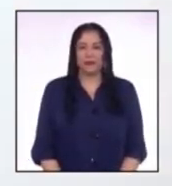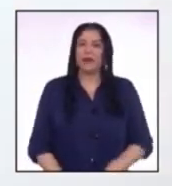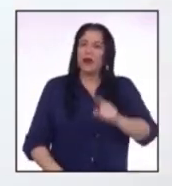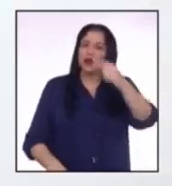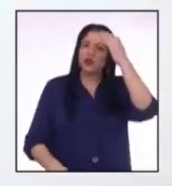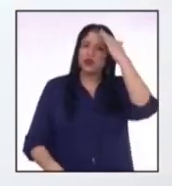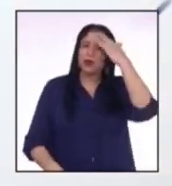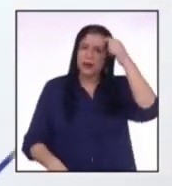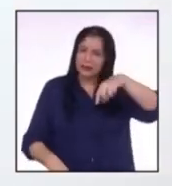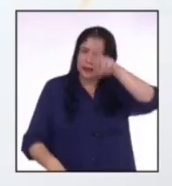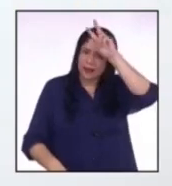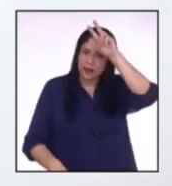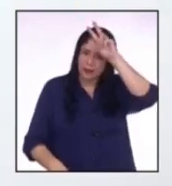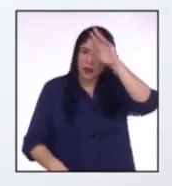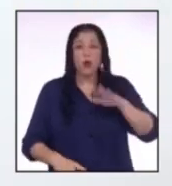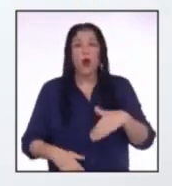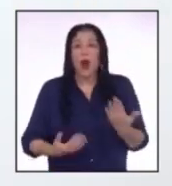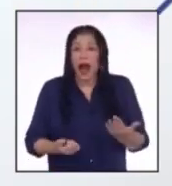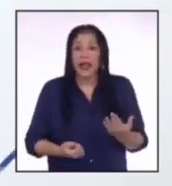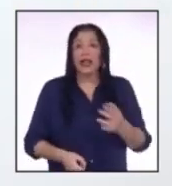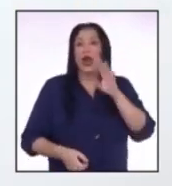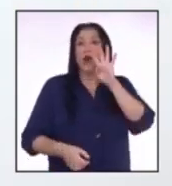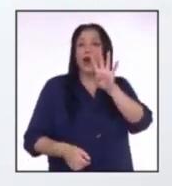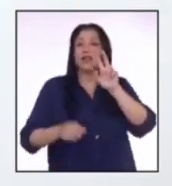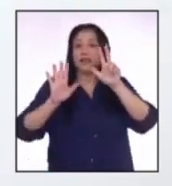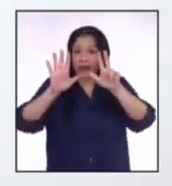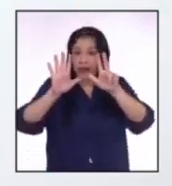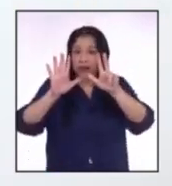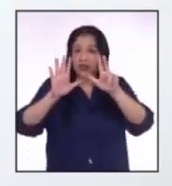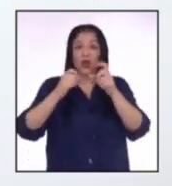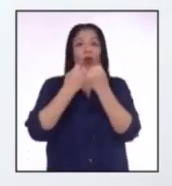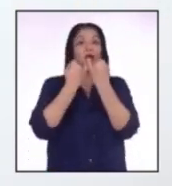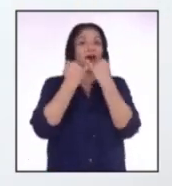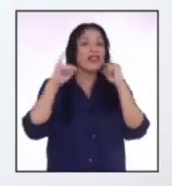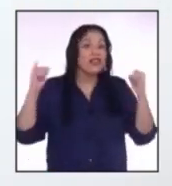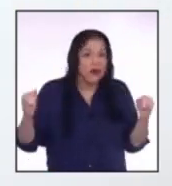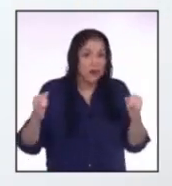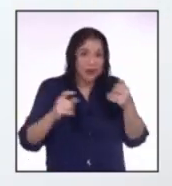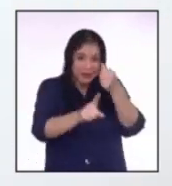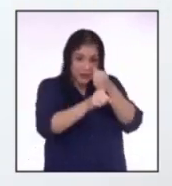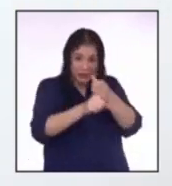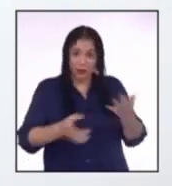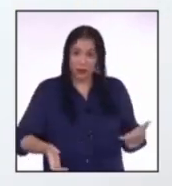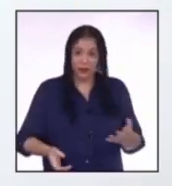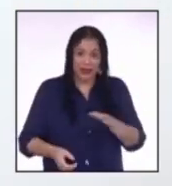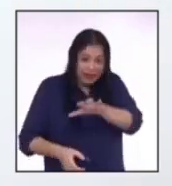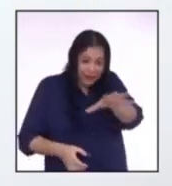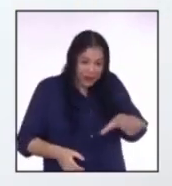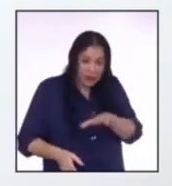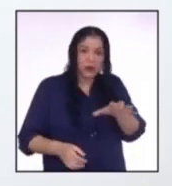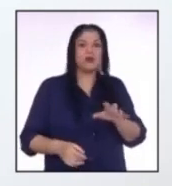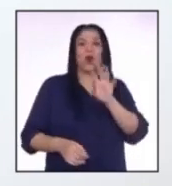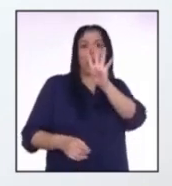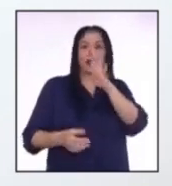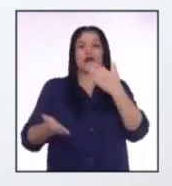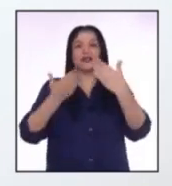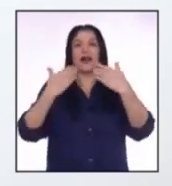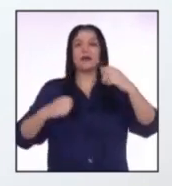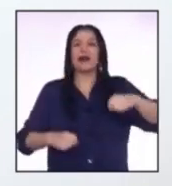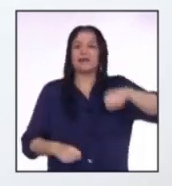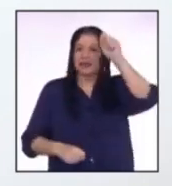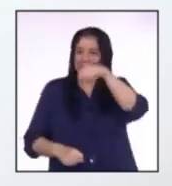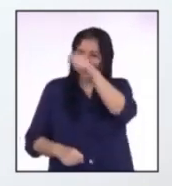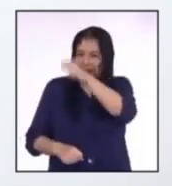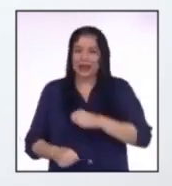sabías que en el perú existen 48 lenguas originarias cuatro de ellas se hablan en los andes' y